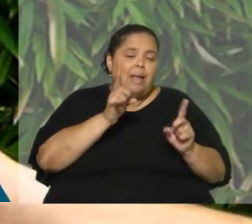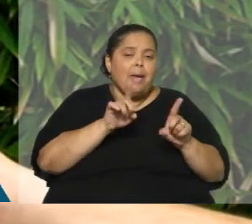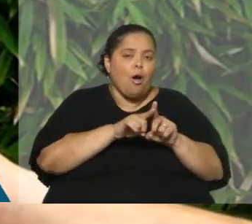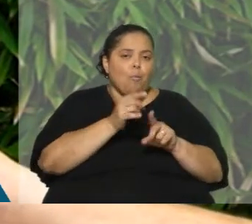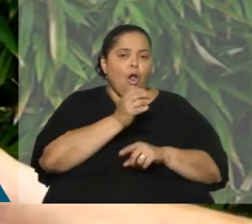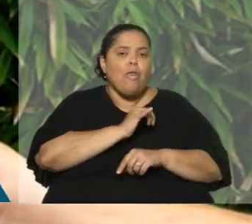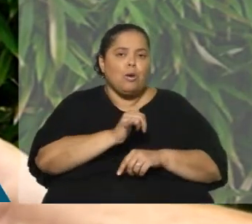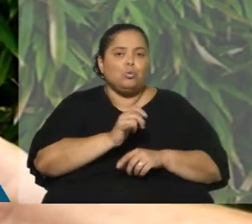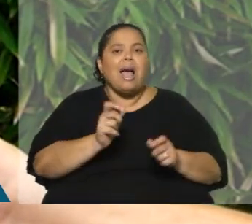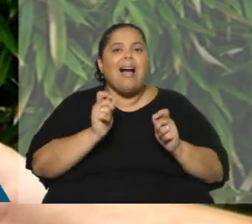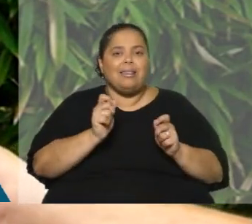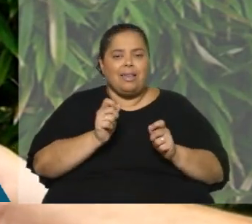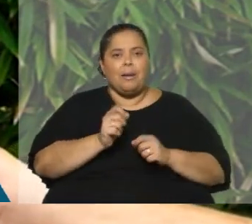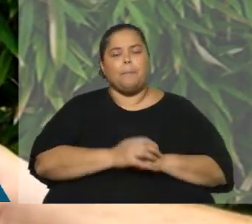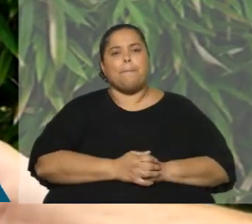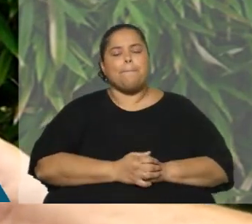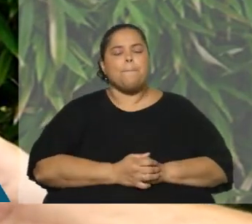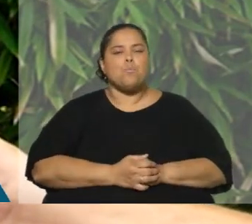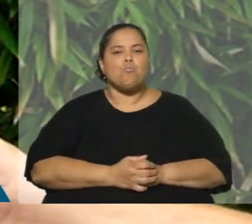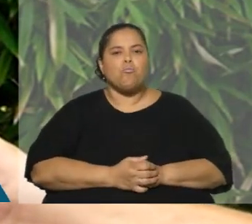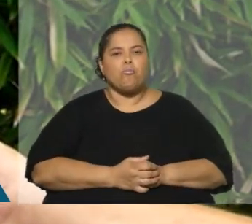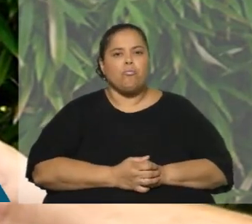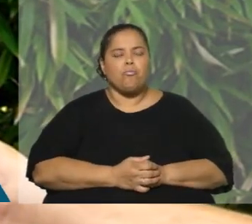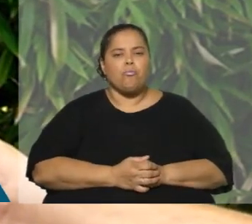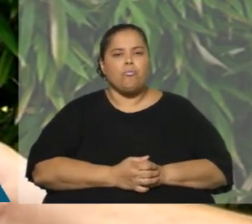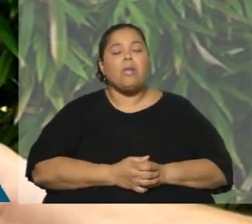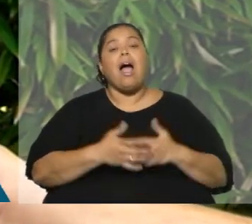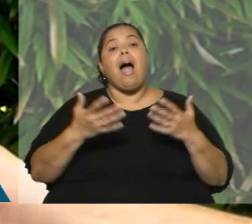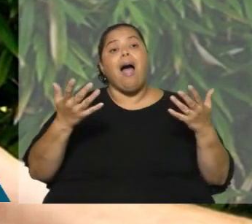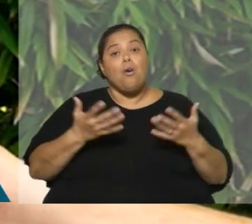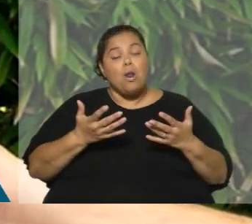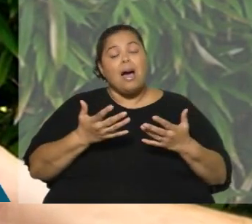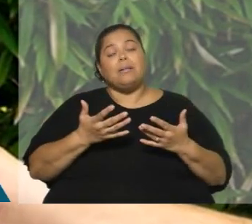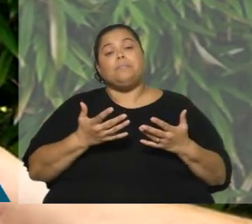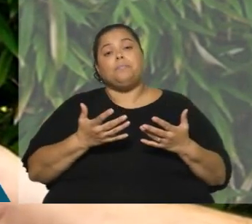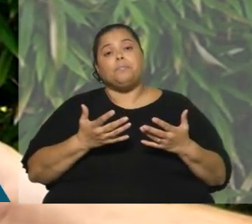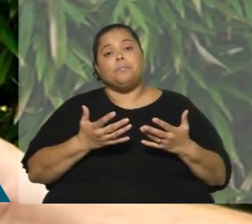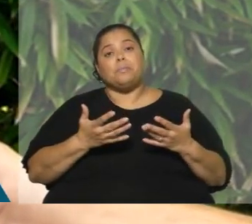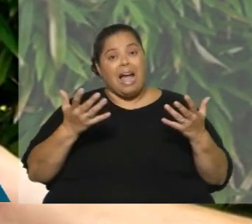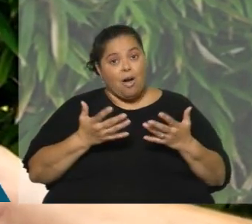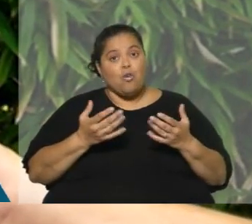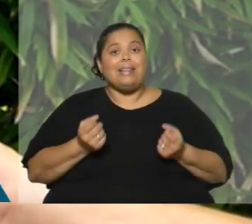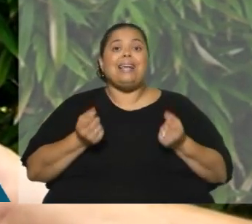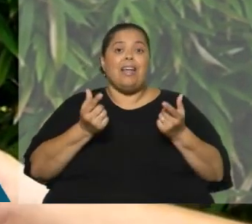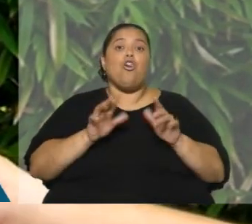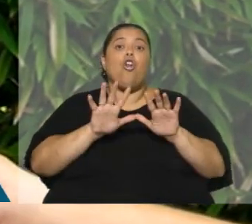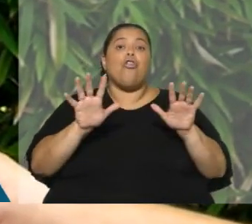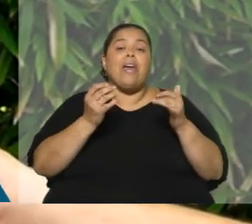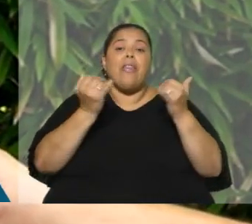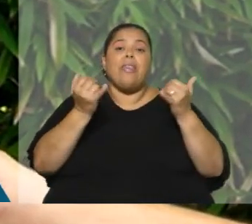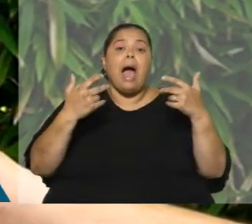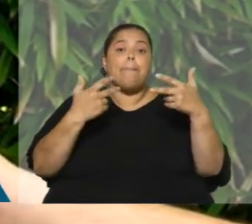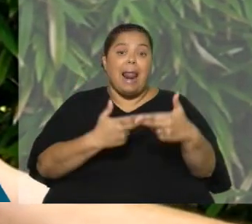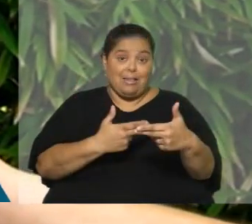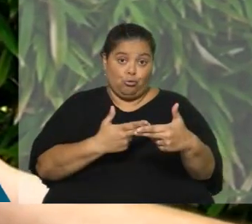que presentó Fischer Alcantero. Entonces él ahora se le dio un plazo de 10 días para